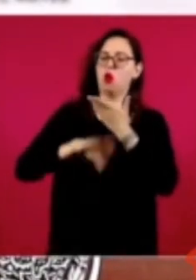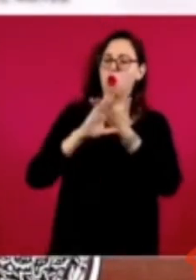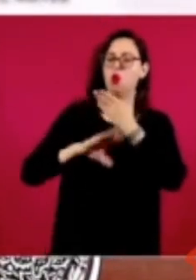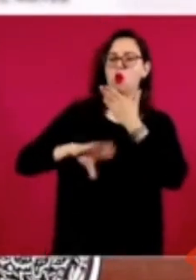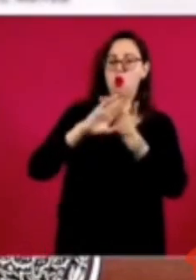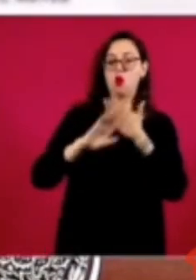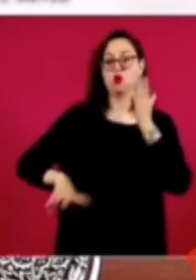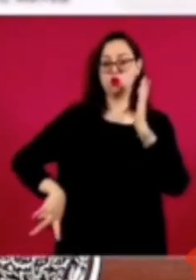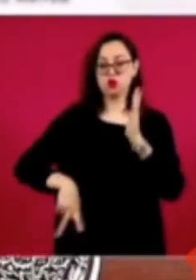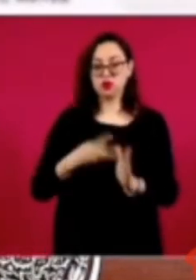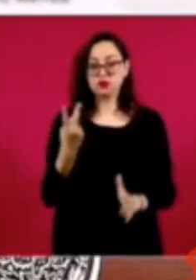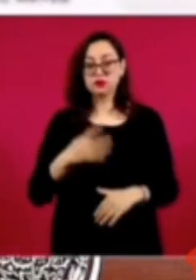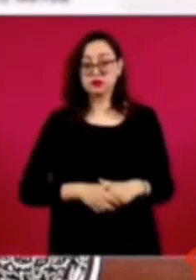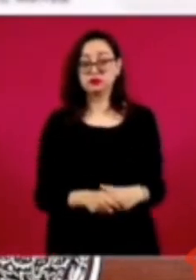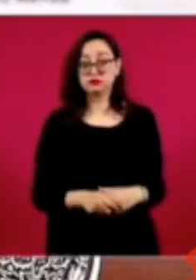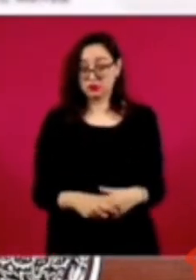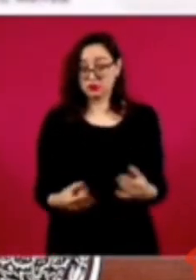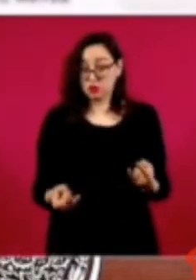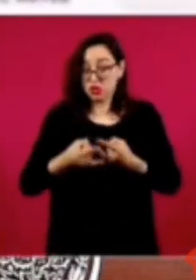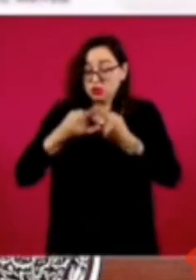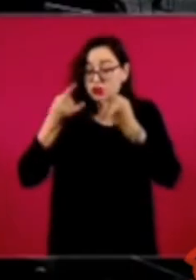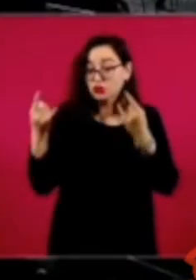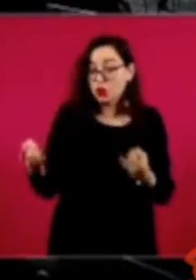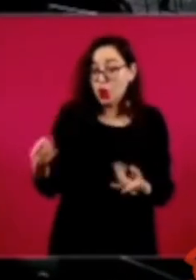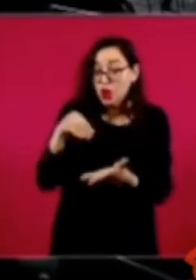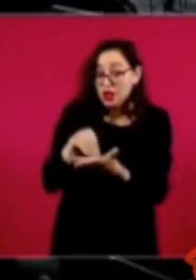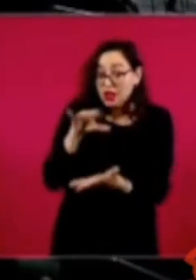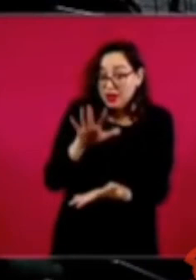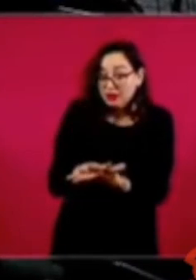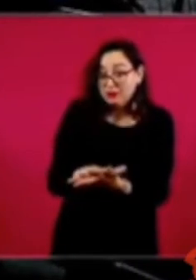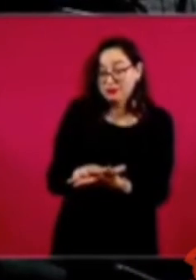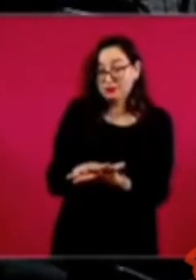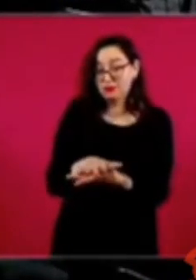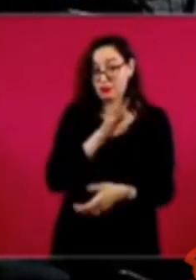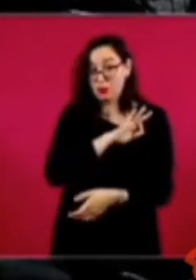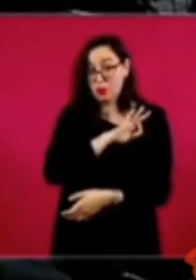pueden encontrar en el archivo de